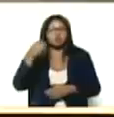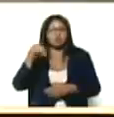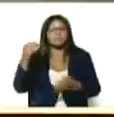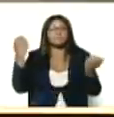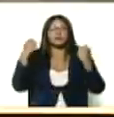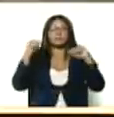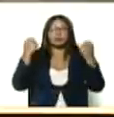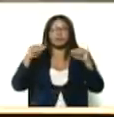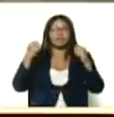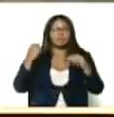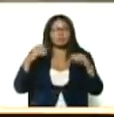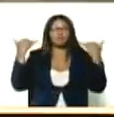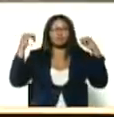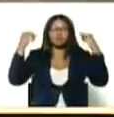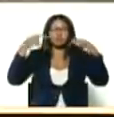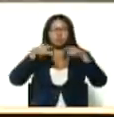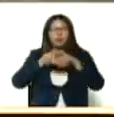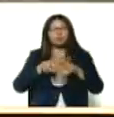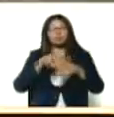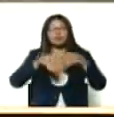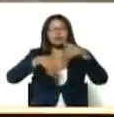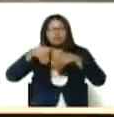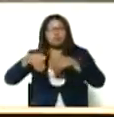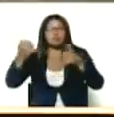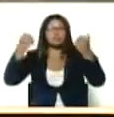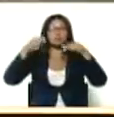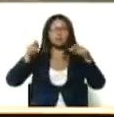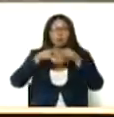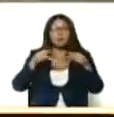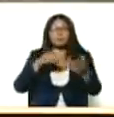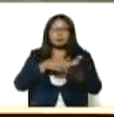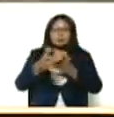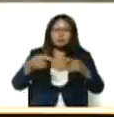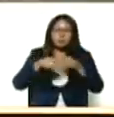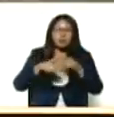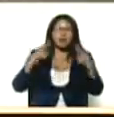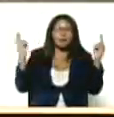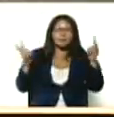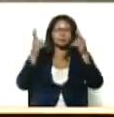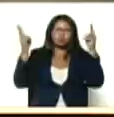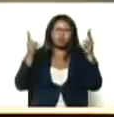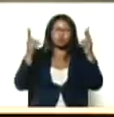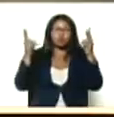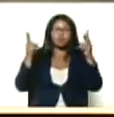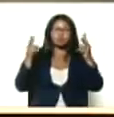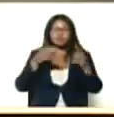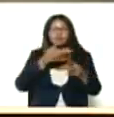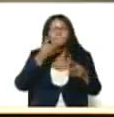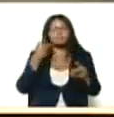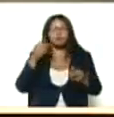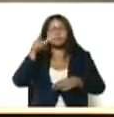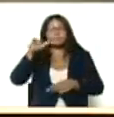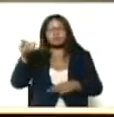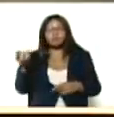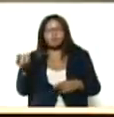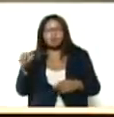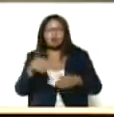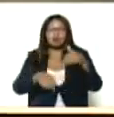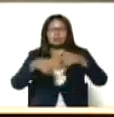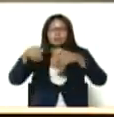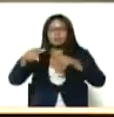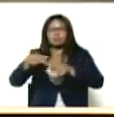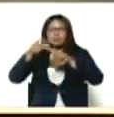Preparémonos para la fiesta electoral y preparémonos para garantizar la victoria de los mejores candidatos, de las